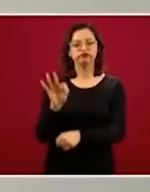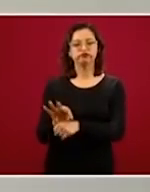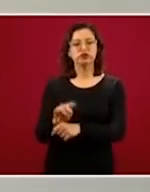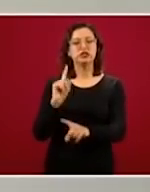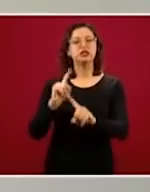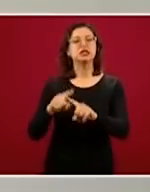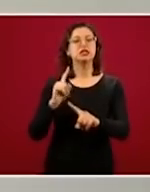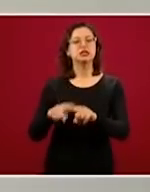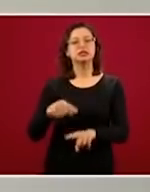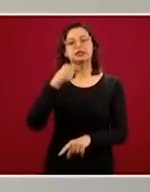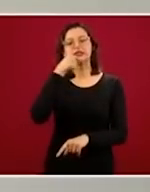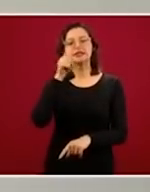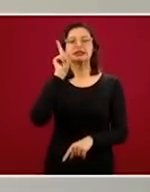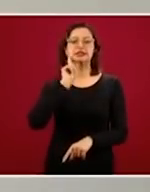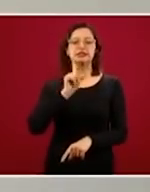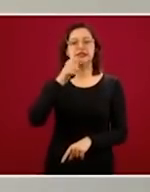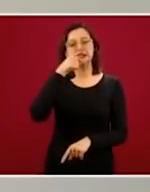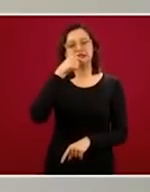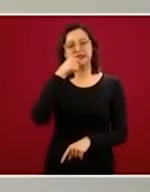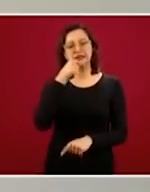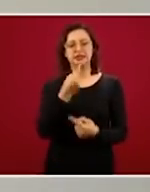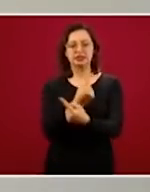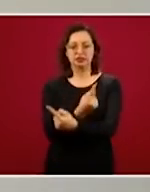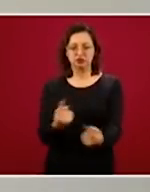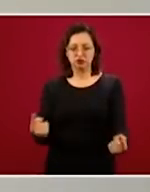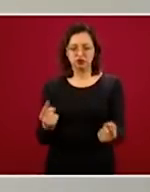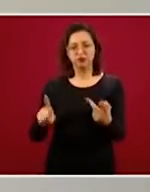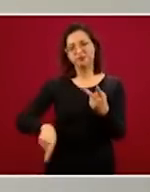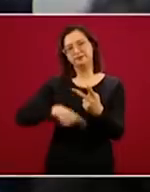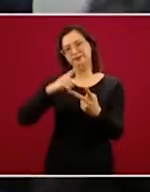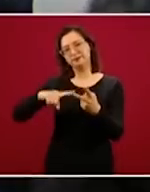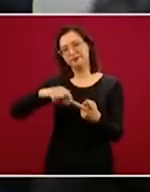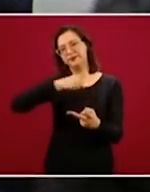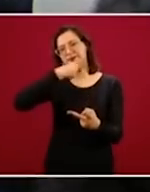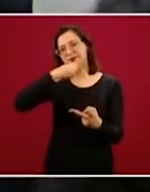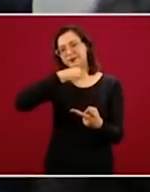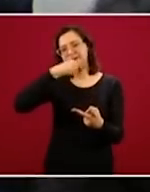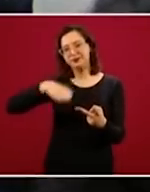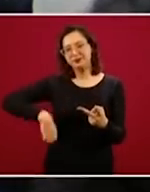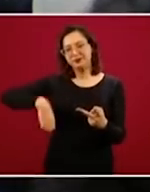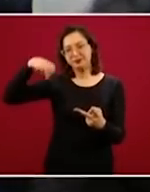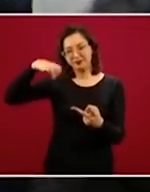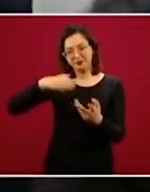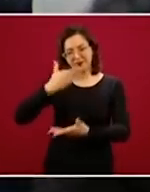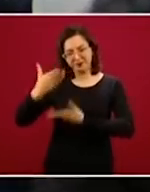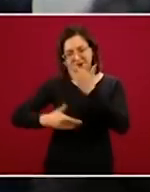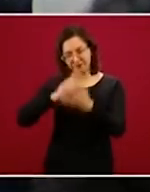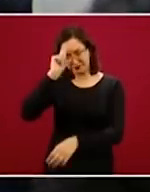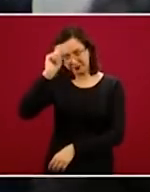son las niñas y los niños y los ancianos respetables